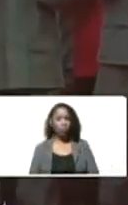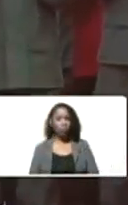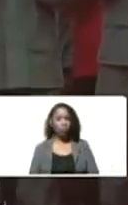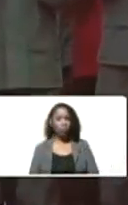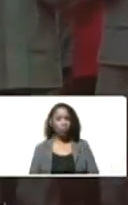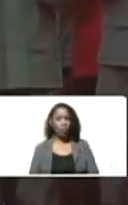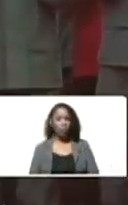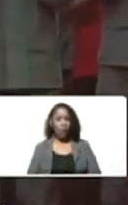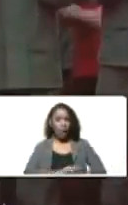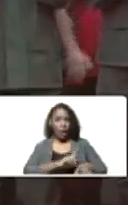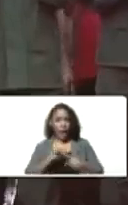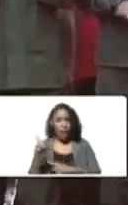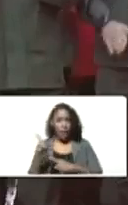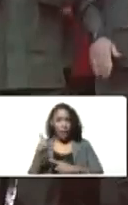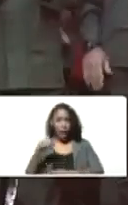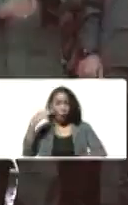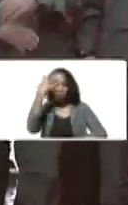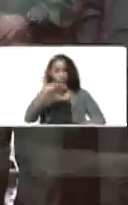Fue esa juventud